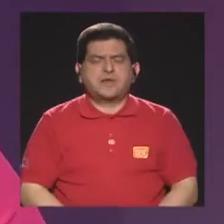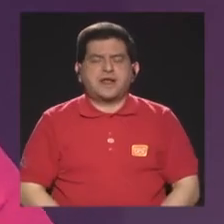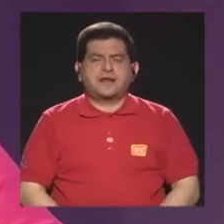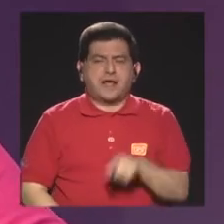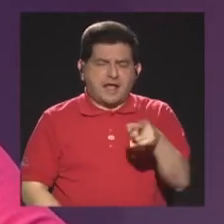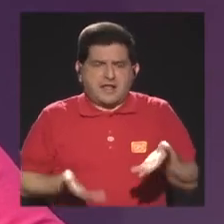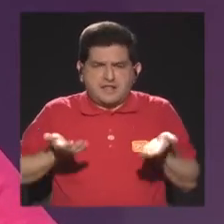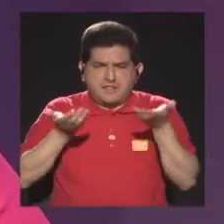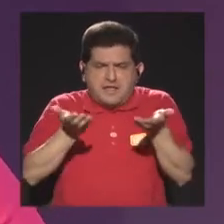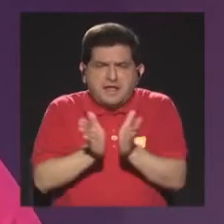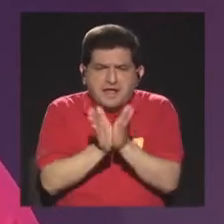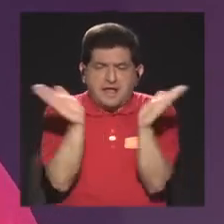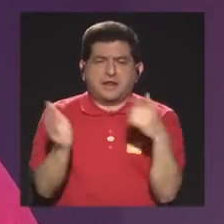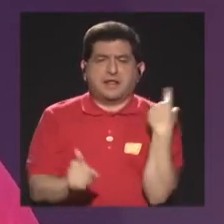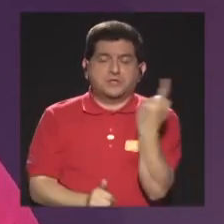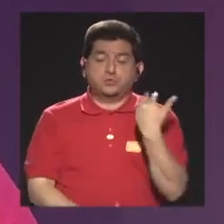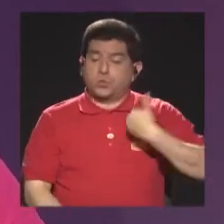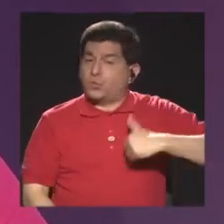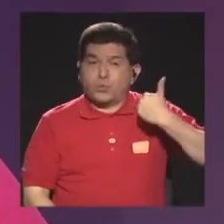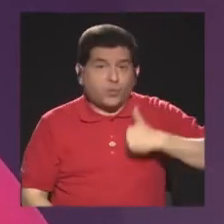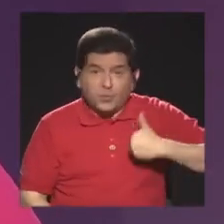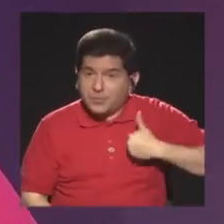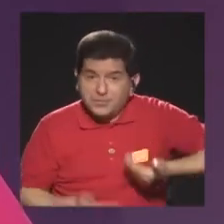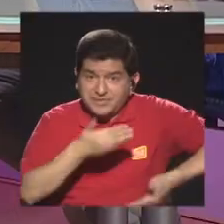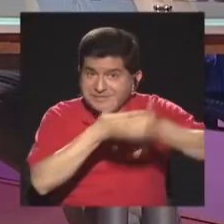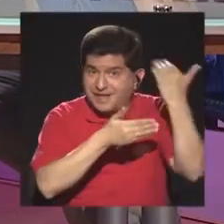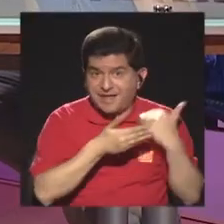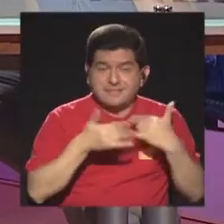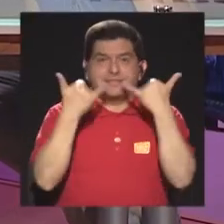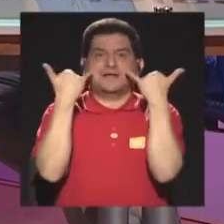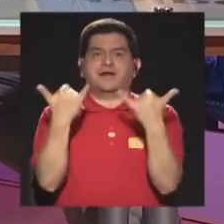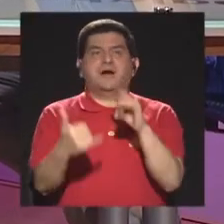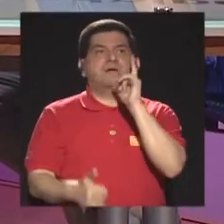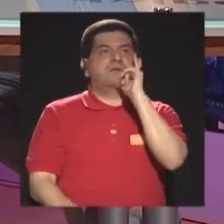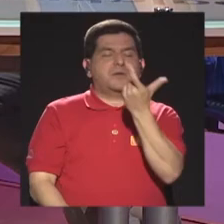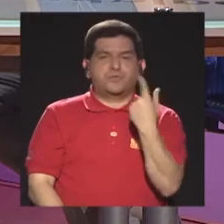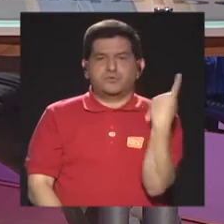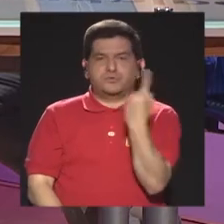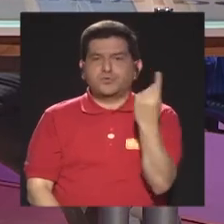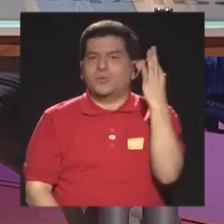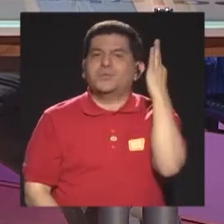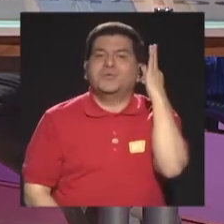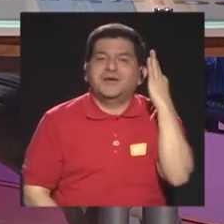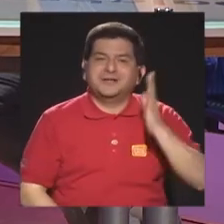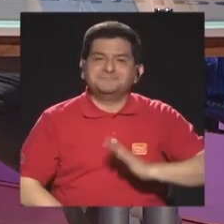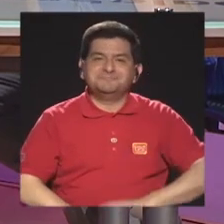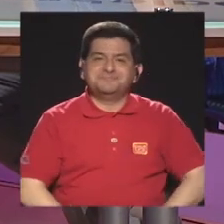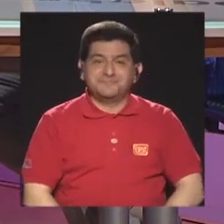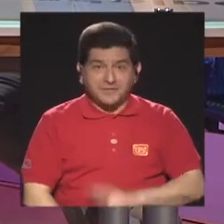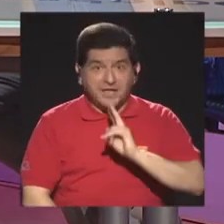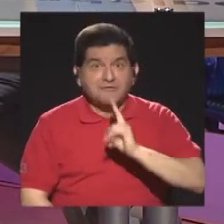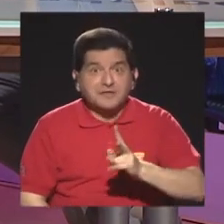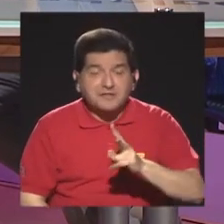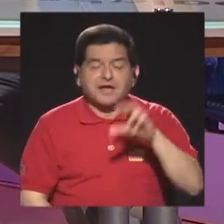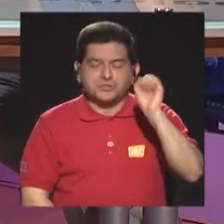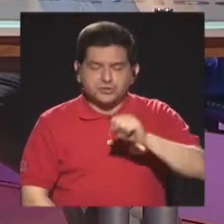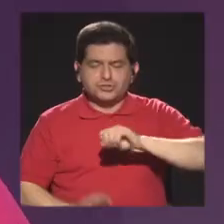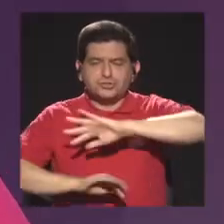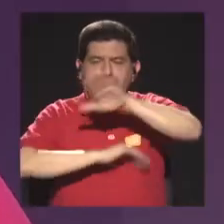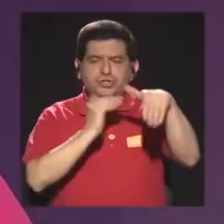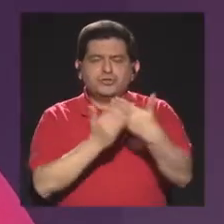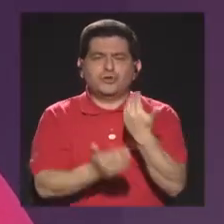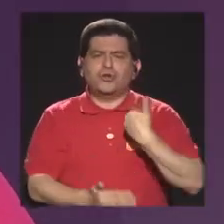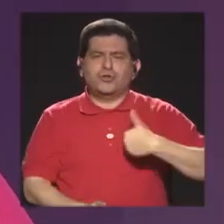general y solo eran varones. Ahora, dichosamente, solo habemos mujeres. ¿De verdad? Desplazamos a todos